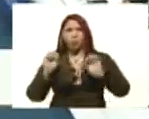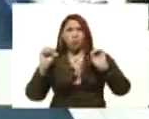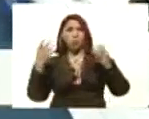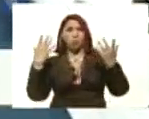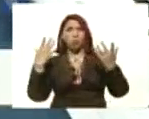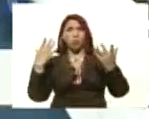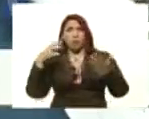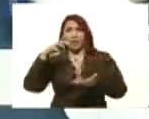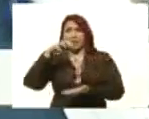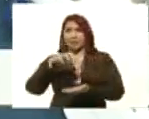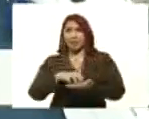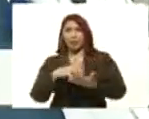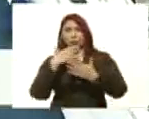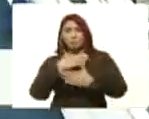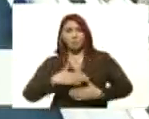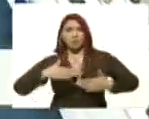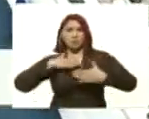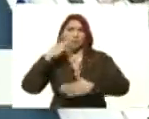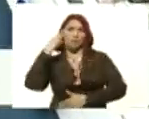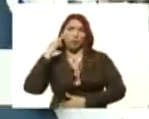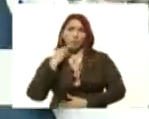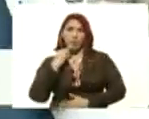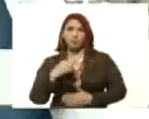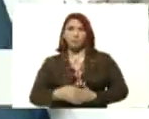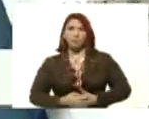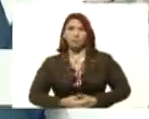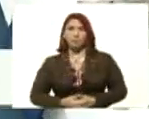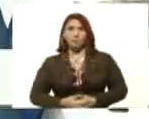del estado de bienestar bolivariano.